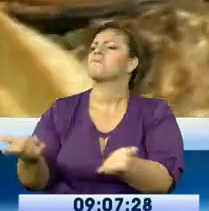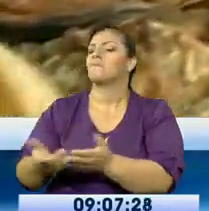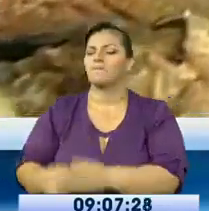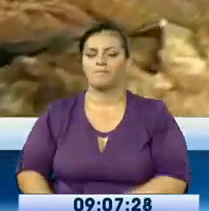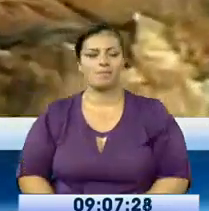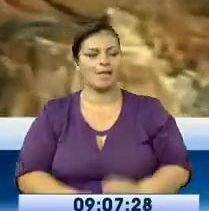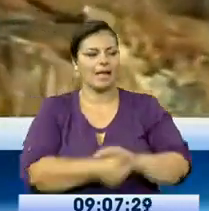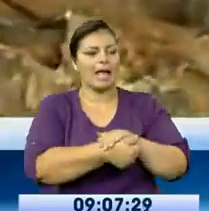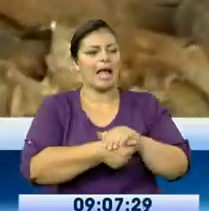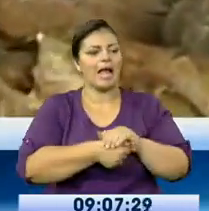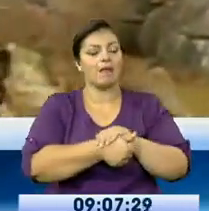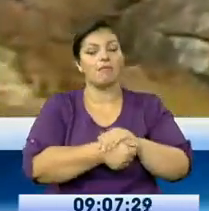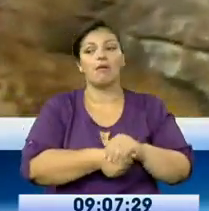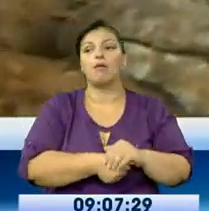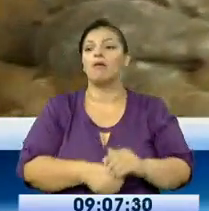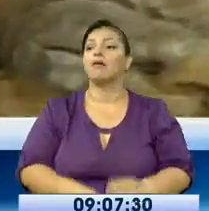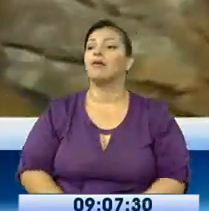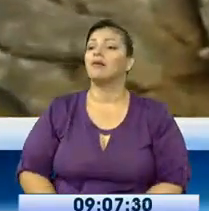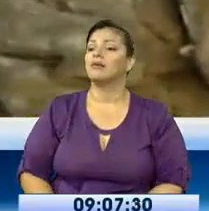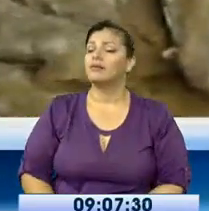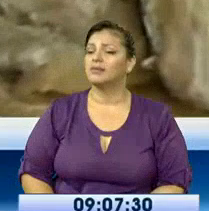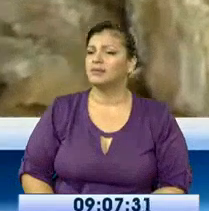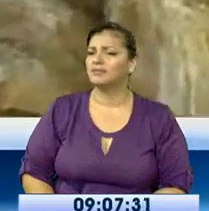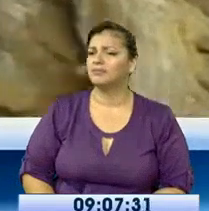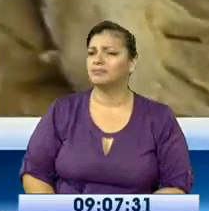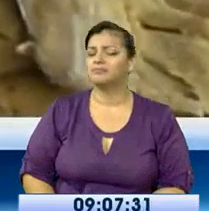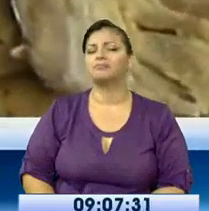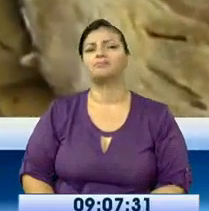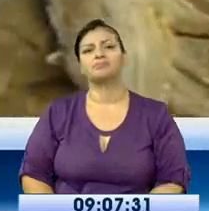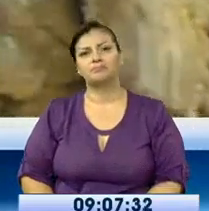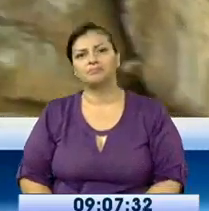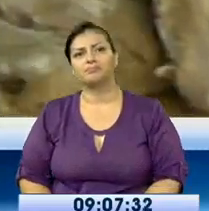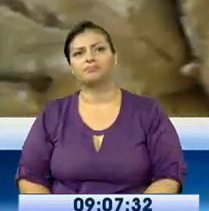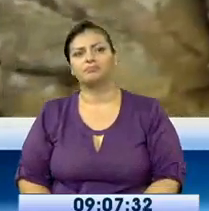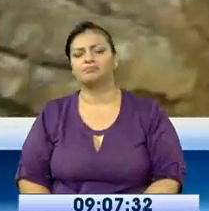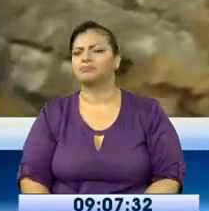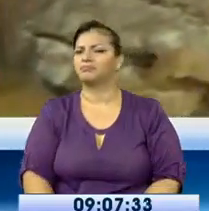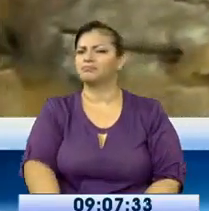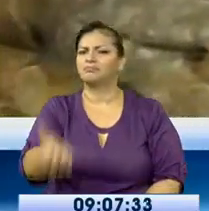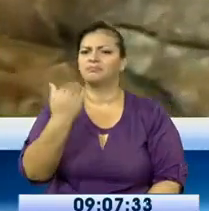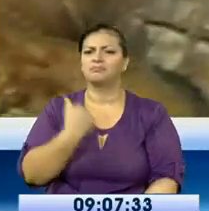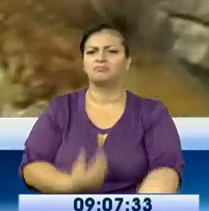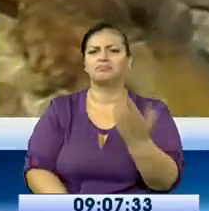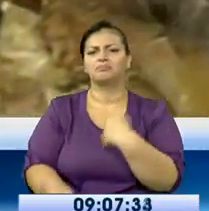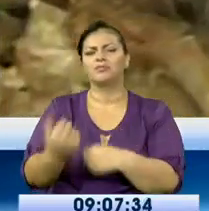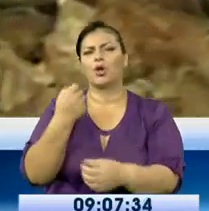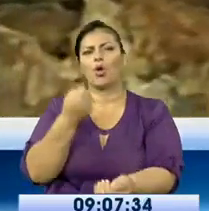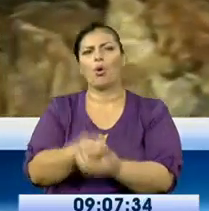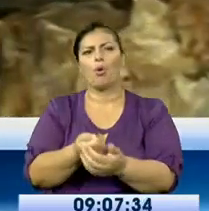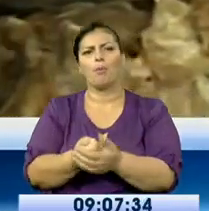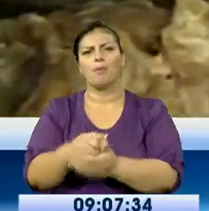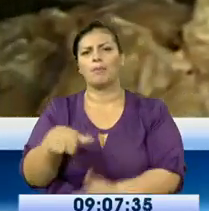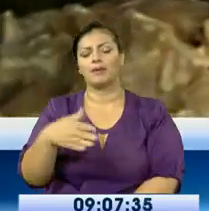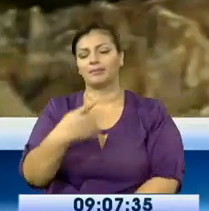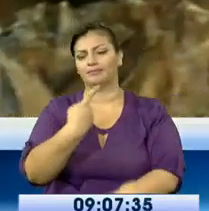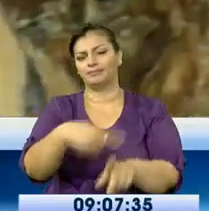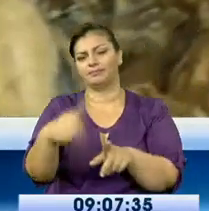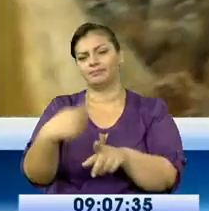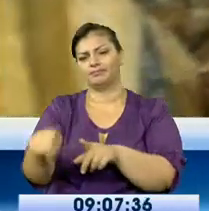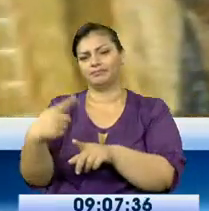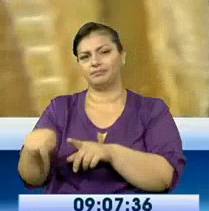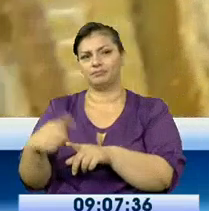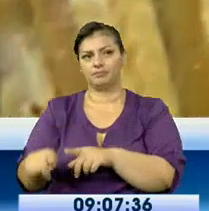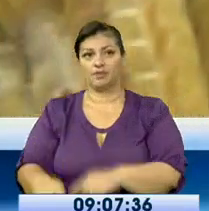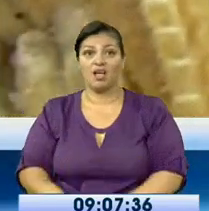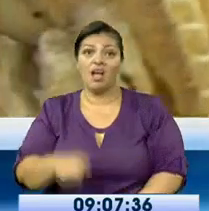venir y tranquilamente encontrar cualquier variedad de pescado Salado ideal para la fisca como repito Hay personas a las